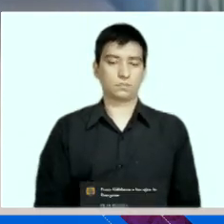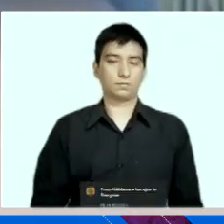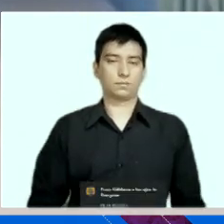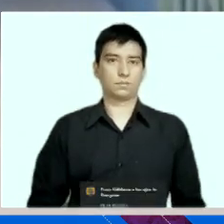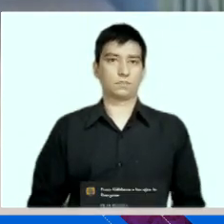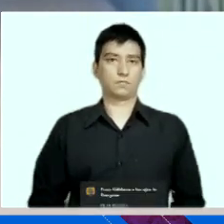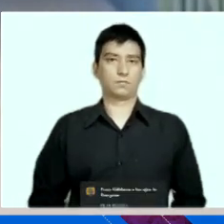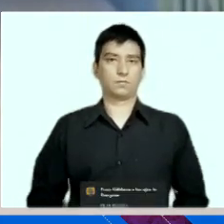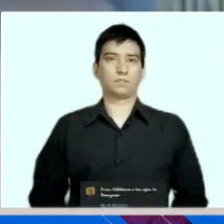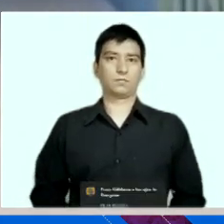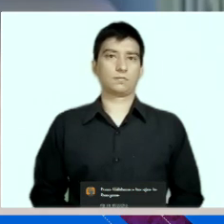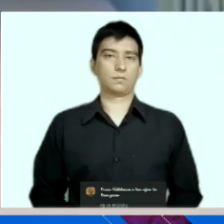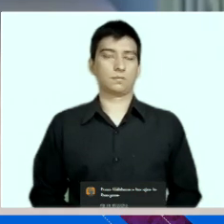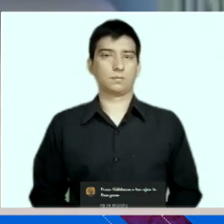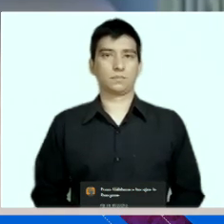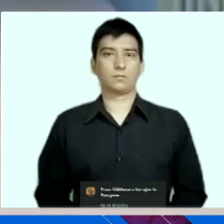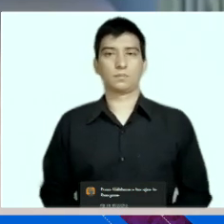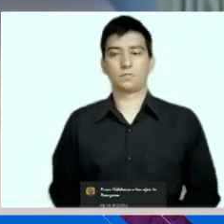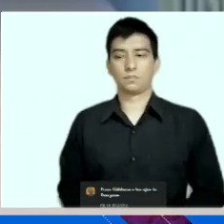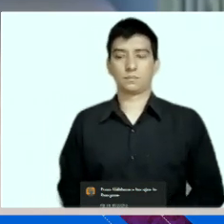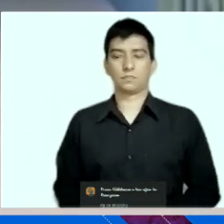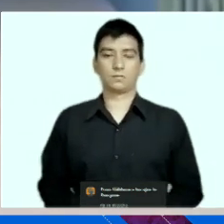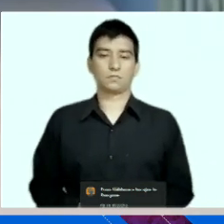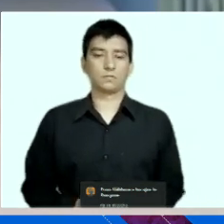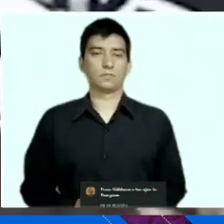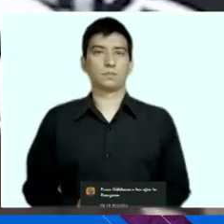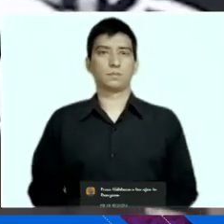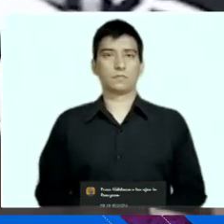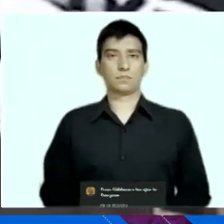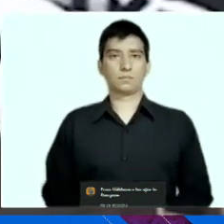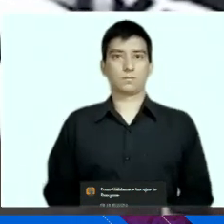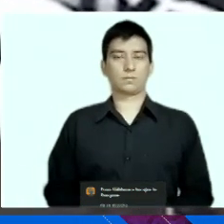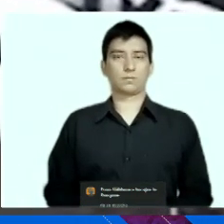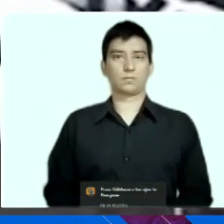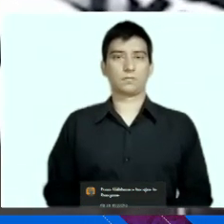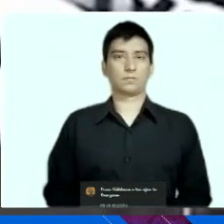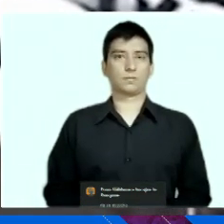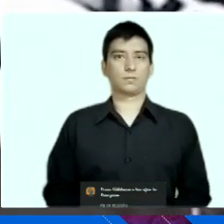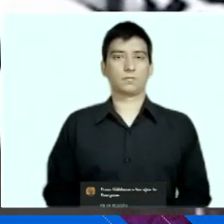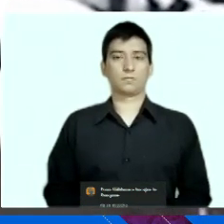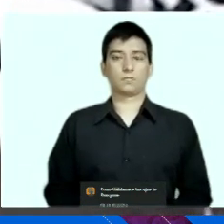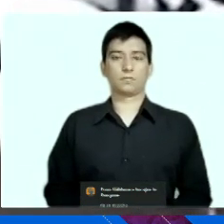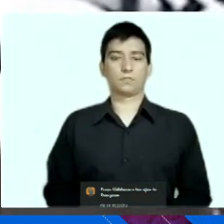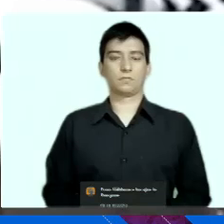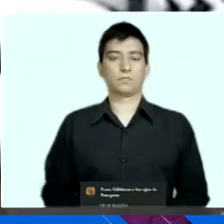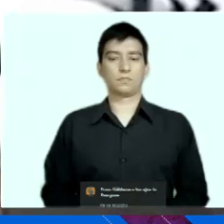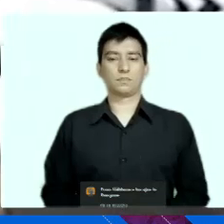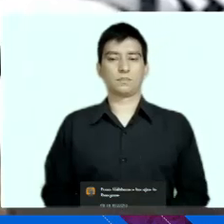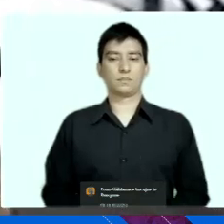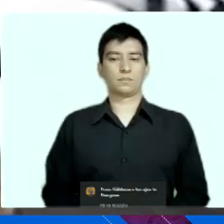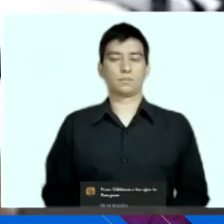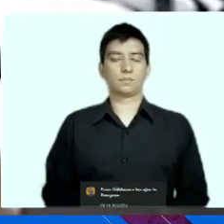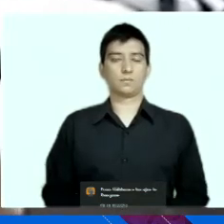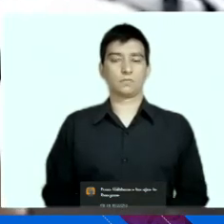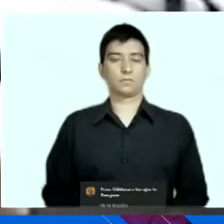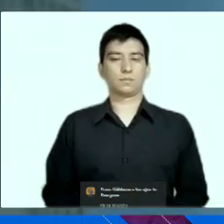el descontrol del alcohol, del mundo en el cual vivía, yo lideré una barra brava, y su nombre lo dice,